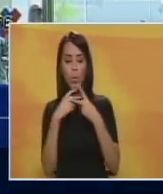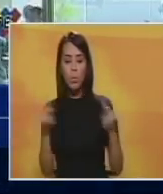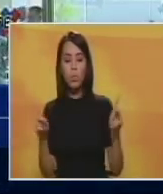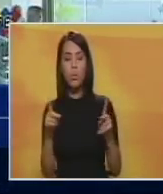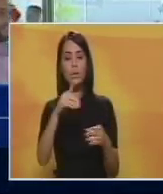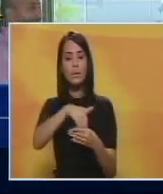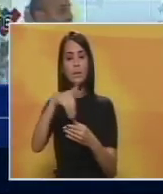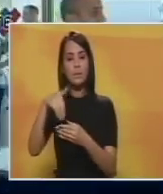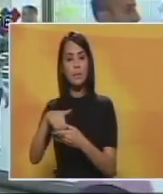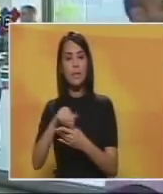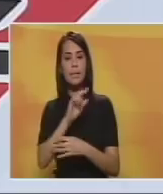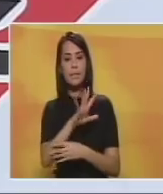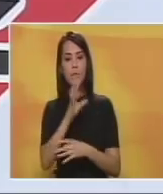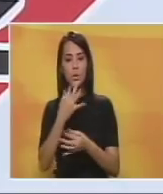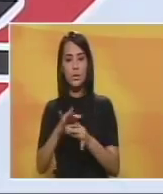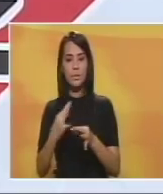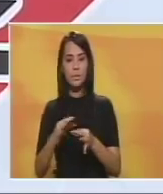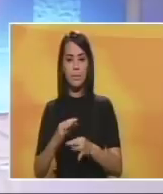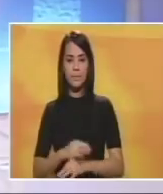el 5 de septiembre.